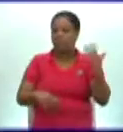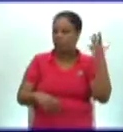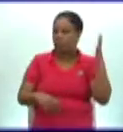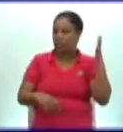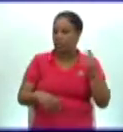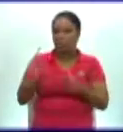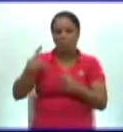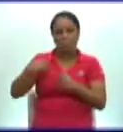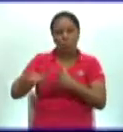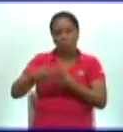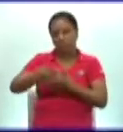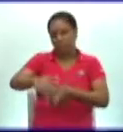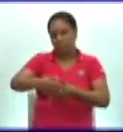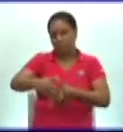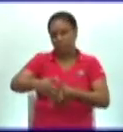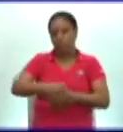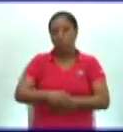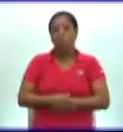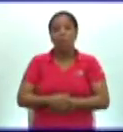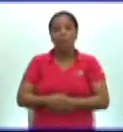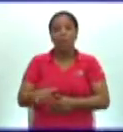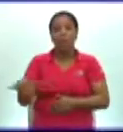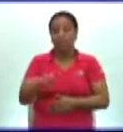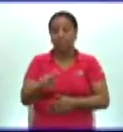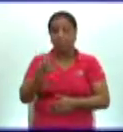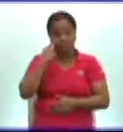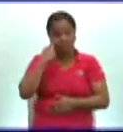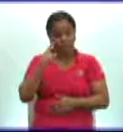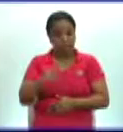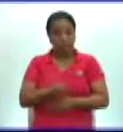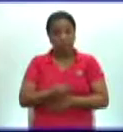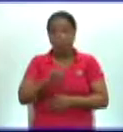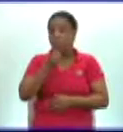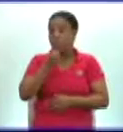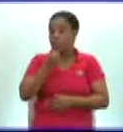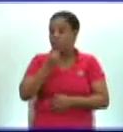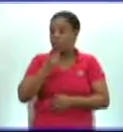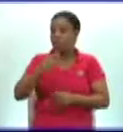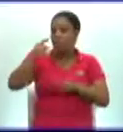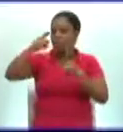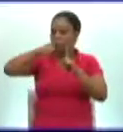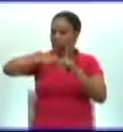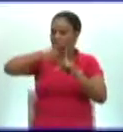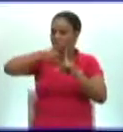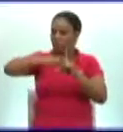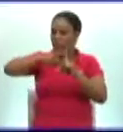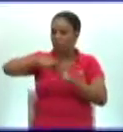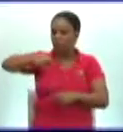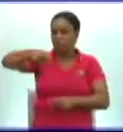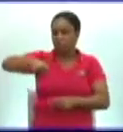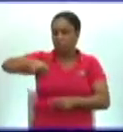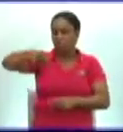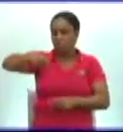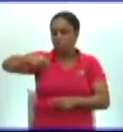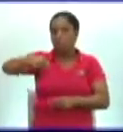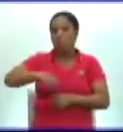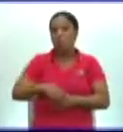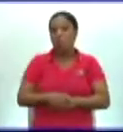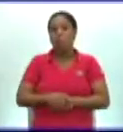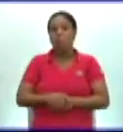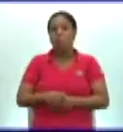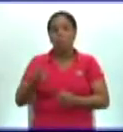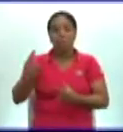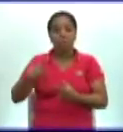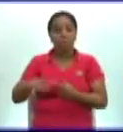sentido. También vimos que podíamos estar midiendo directamente la fuerza con un